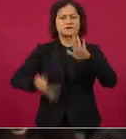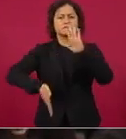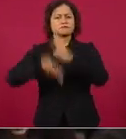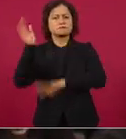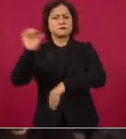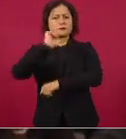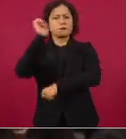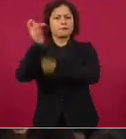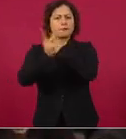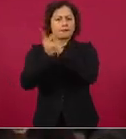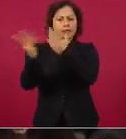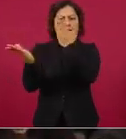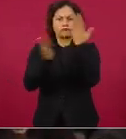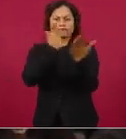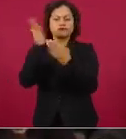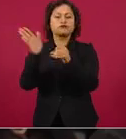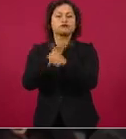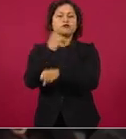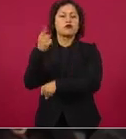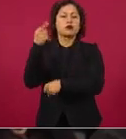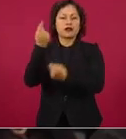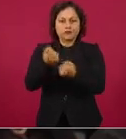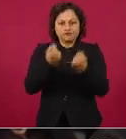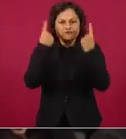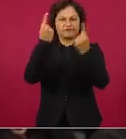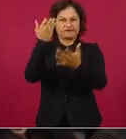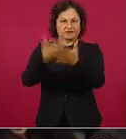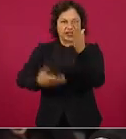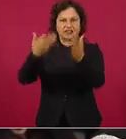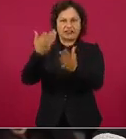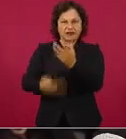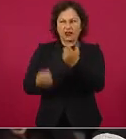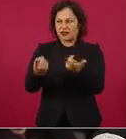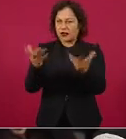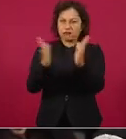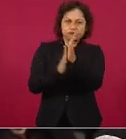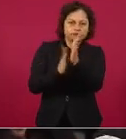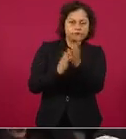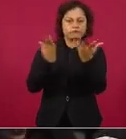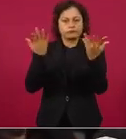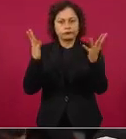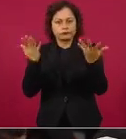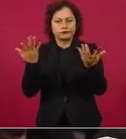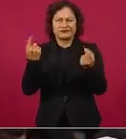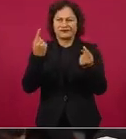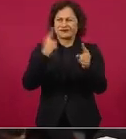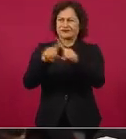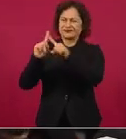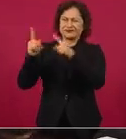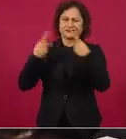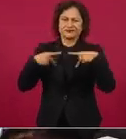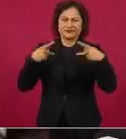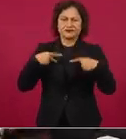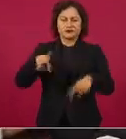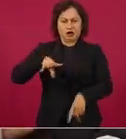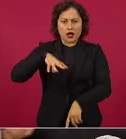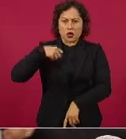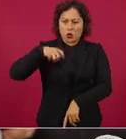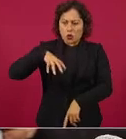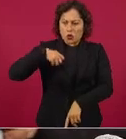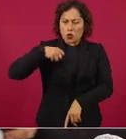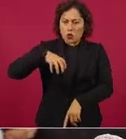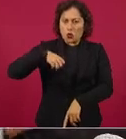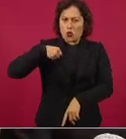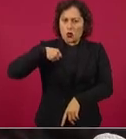estudiando, casos de éxito como el de Donovan y algunos otros que han hecho tanto esfuerzo, y al verlos esto nos